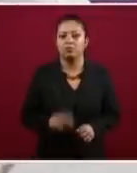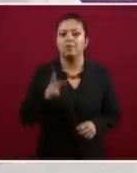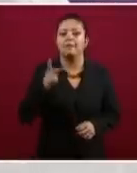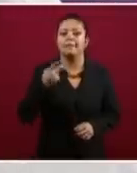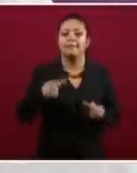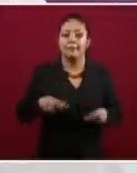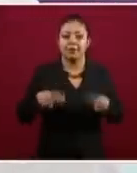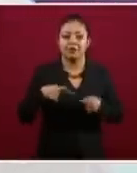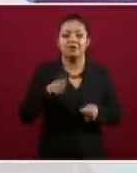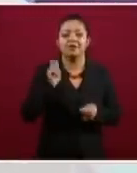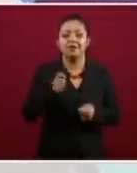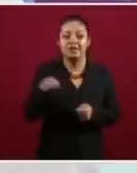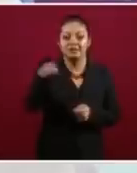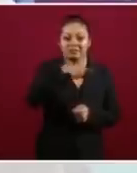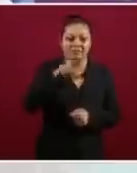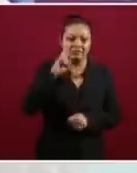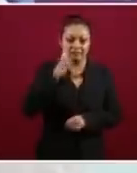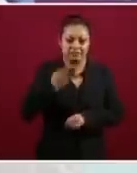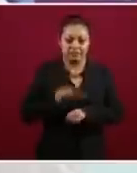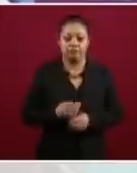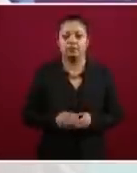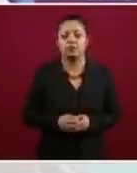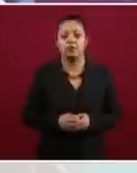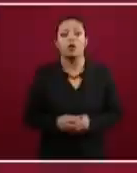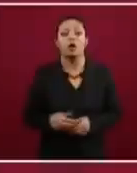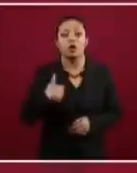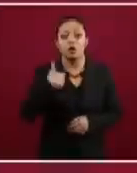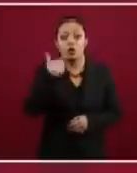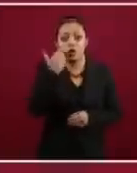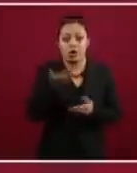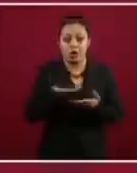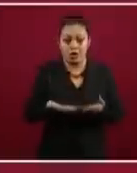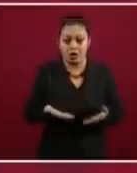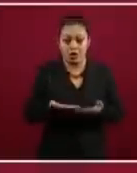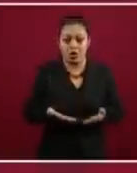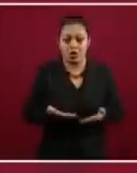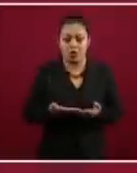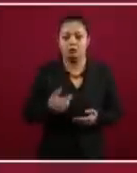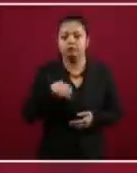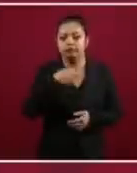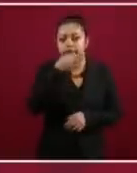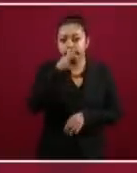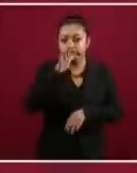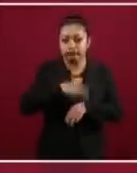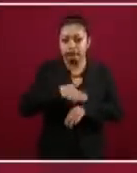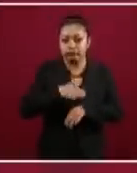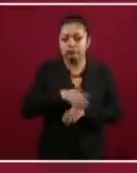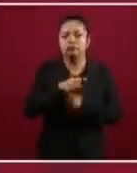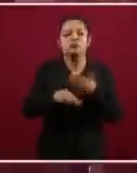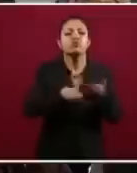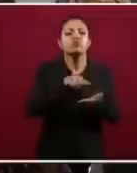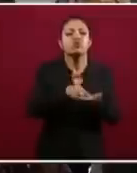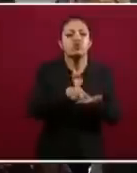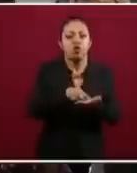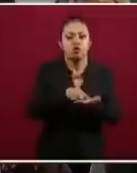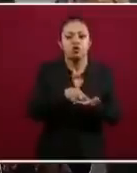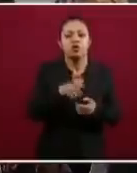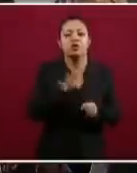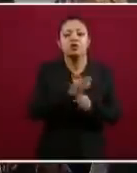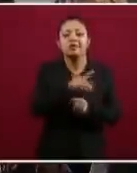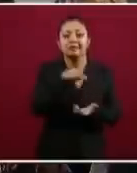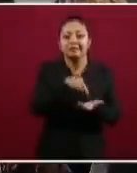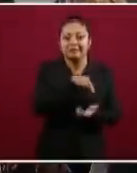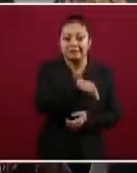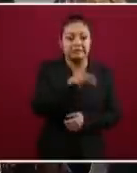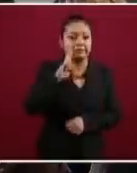autoridades participantes. Quisiera en este momento anunciar las sedes, en particular las sedes